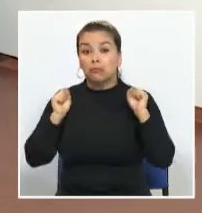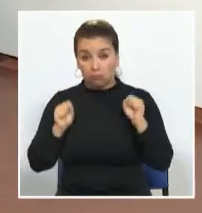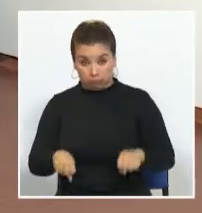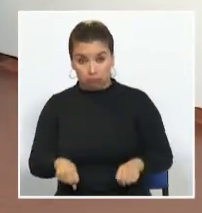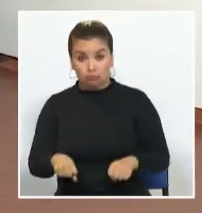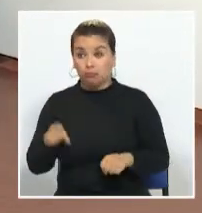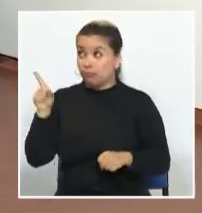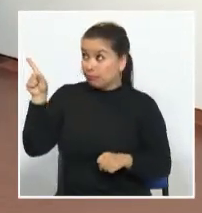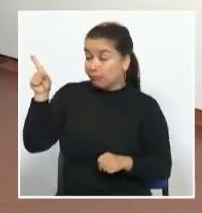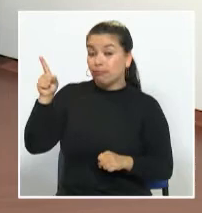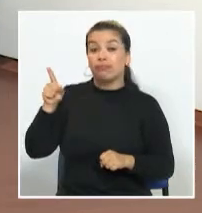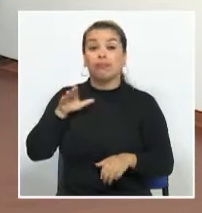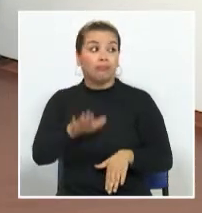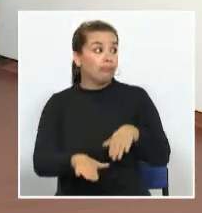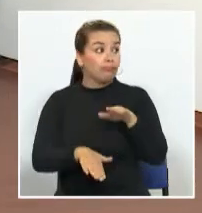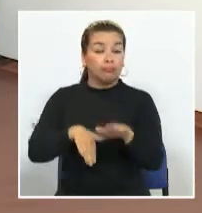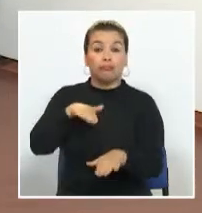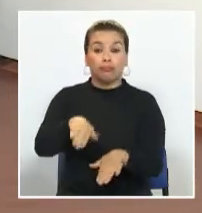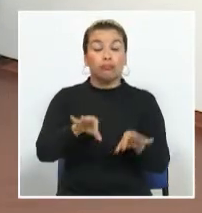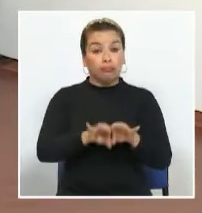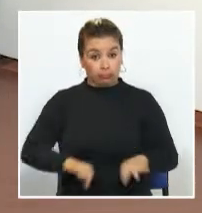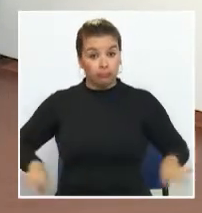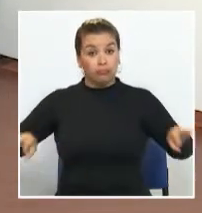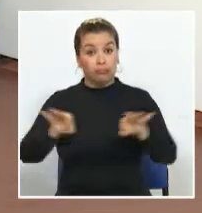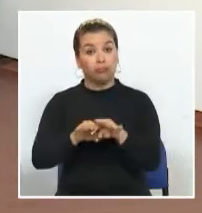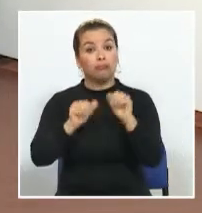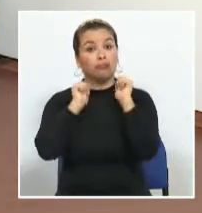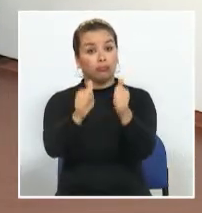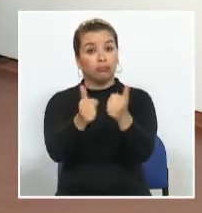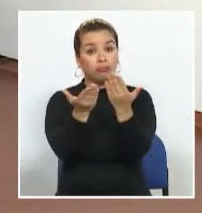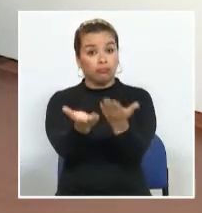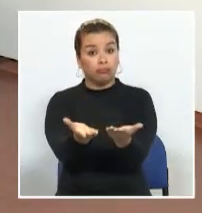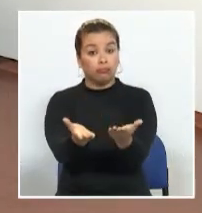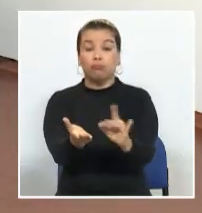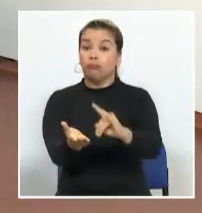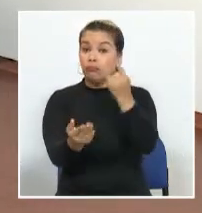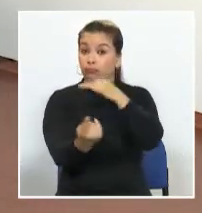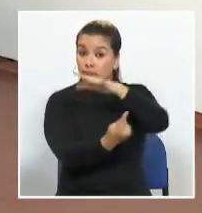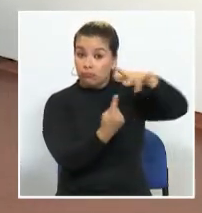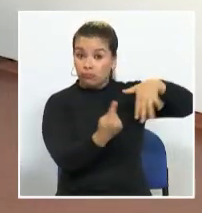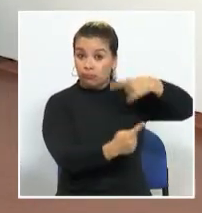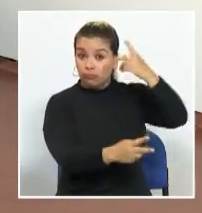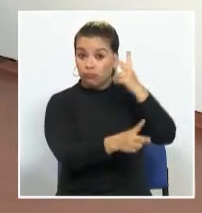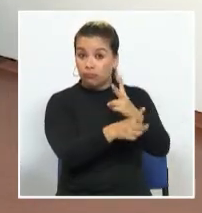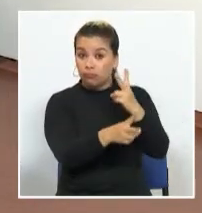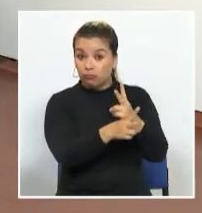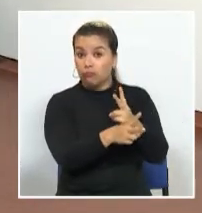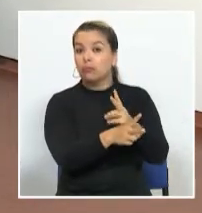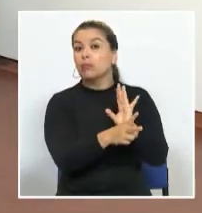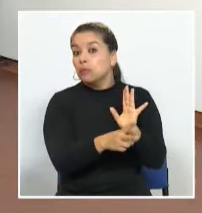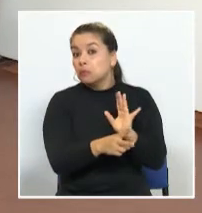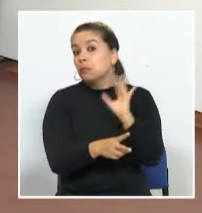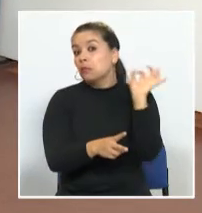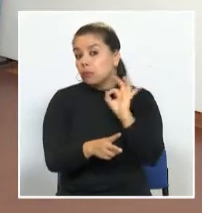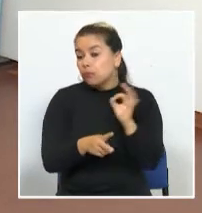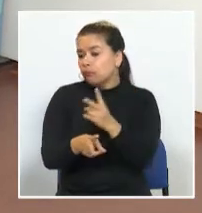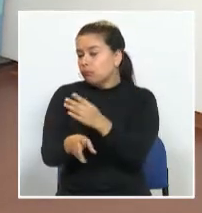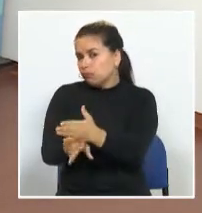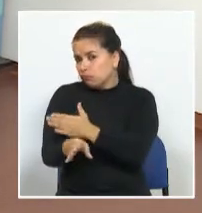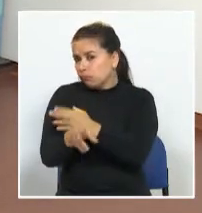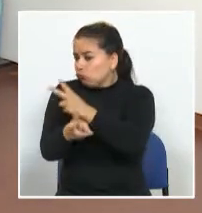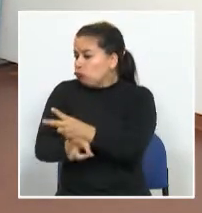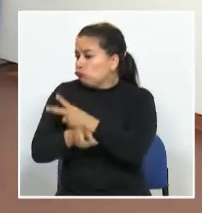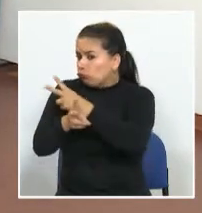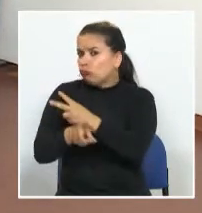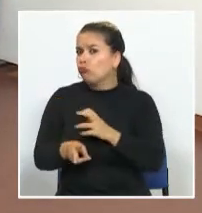exámenes y es muy importante que ustedes los hagan si tienen factores de riesgo y también que lo puedan hacer por prevención. ¿Por qué no saber cómo está